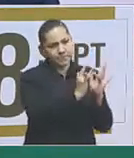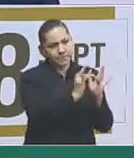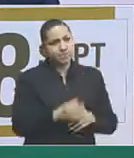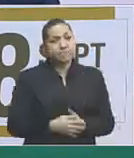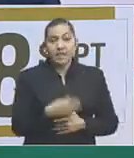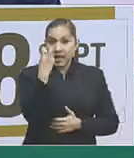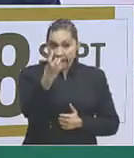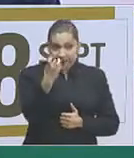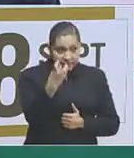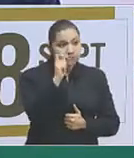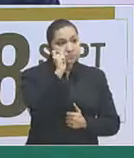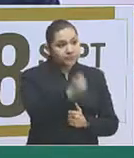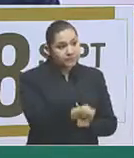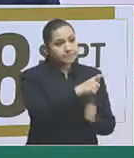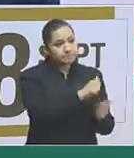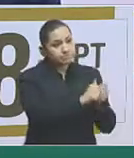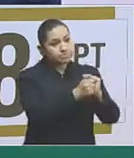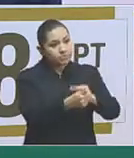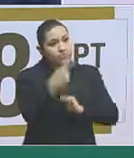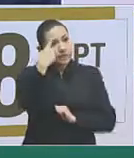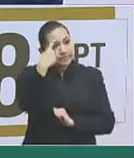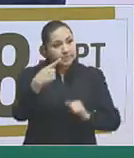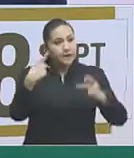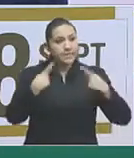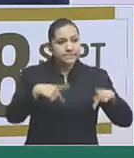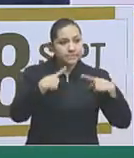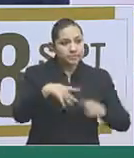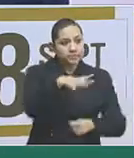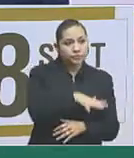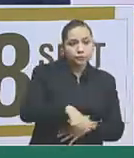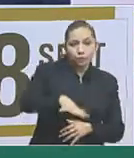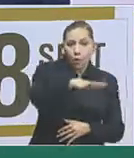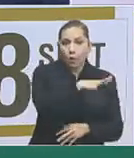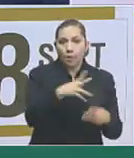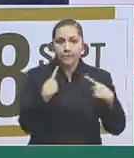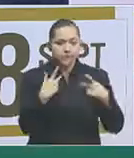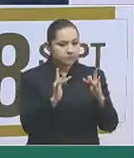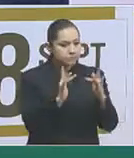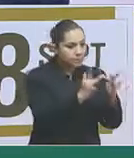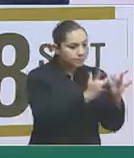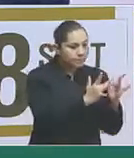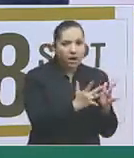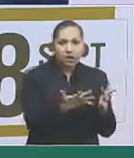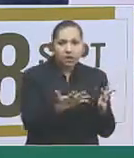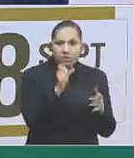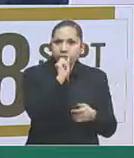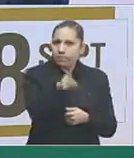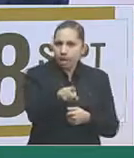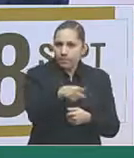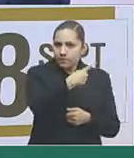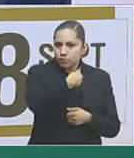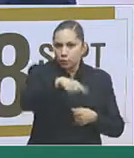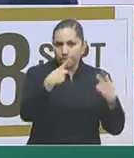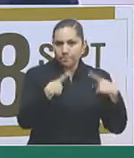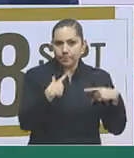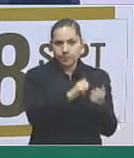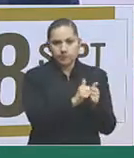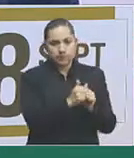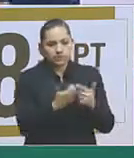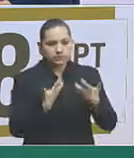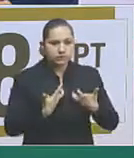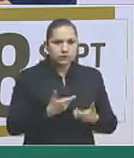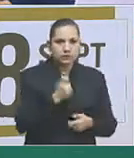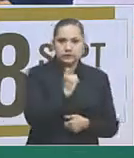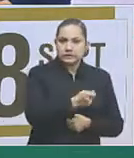gente generan también por supuesto angustia estamos angustiados por lo que sucede el